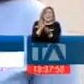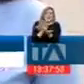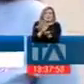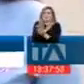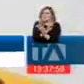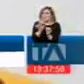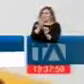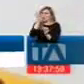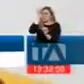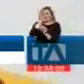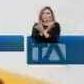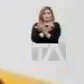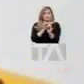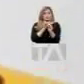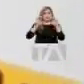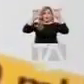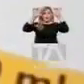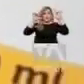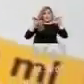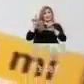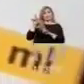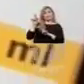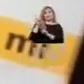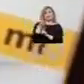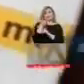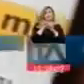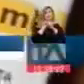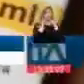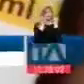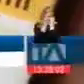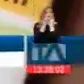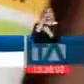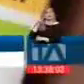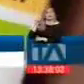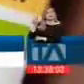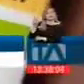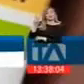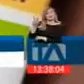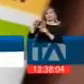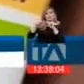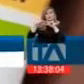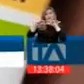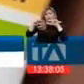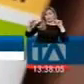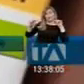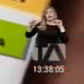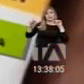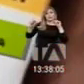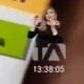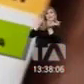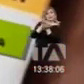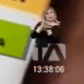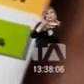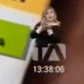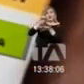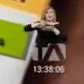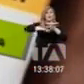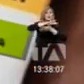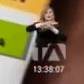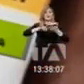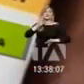ningún hospital. En las fotos que el propio Muñoz colgó en sus redes sociales se puede leer sobre el empaque de las medicinas. IES prohibida